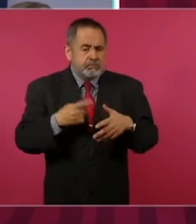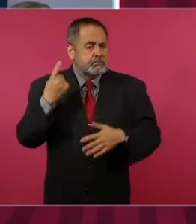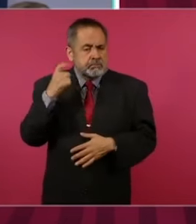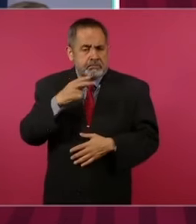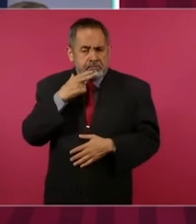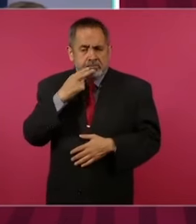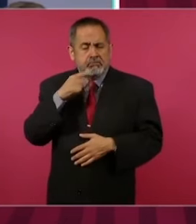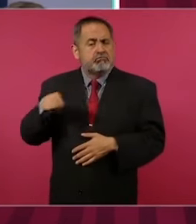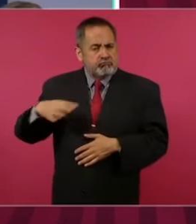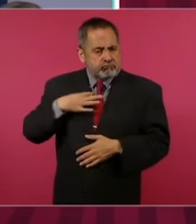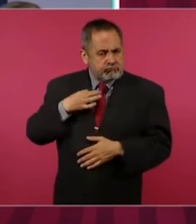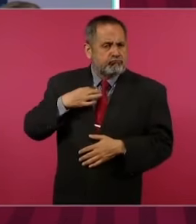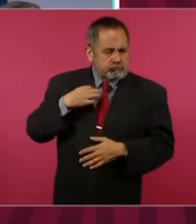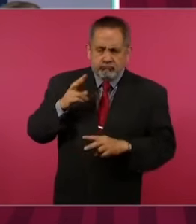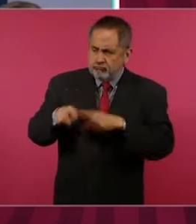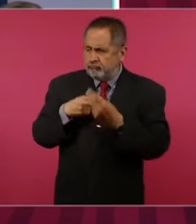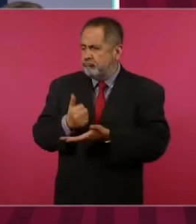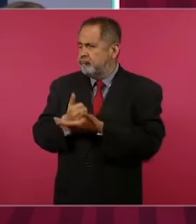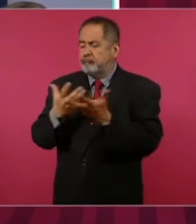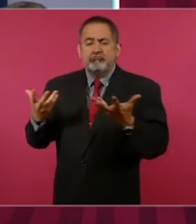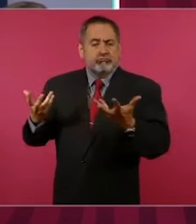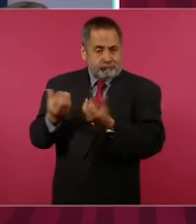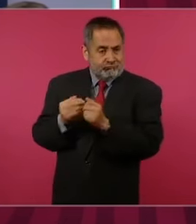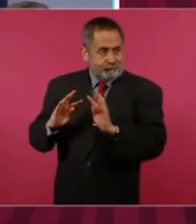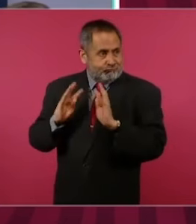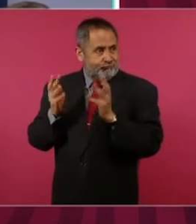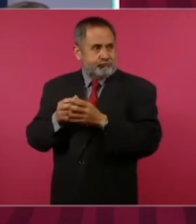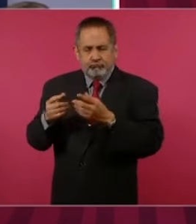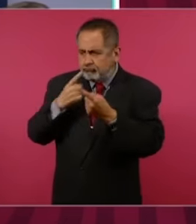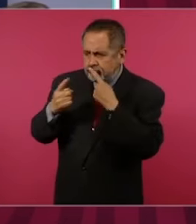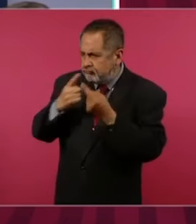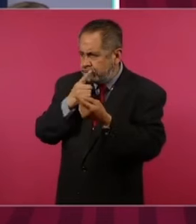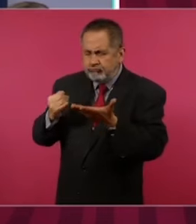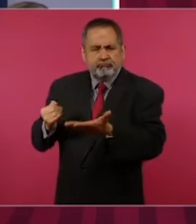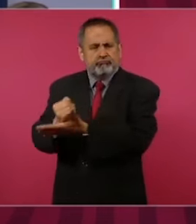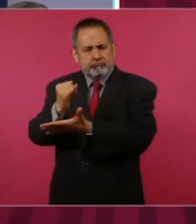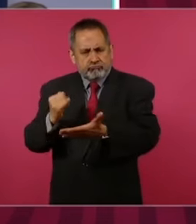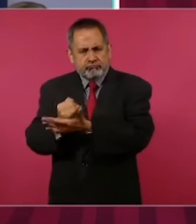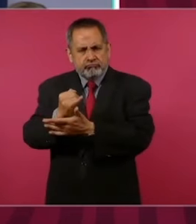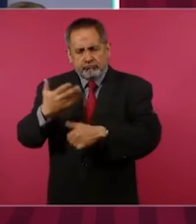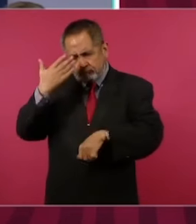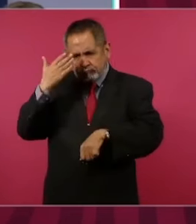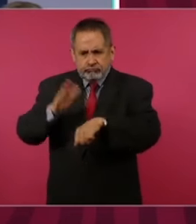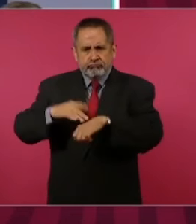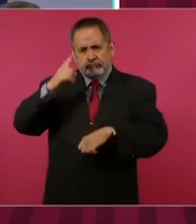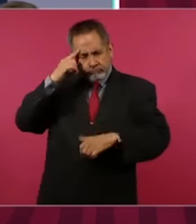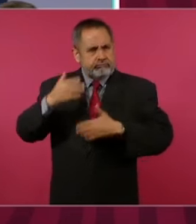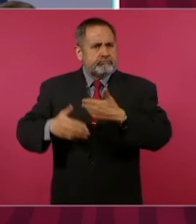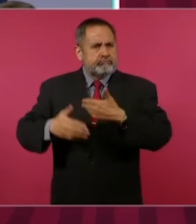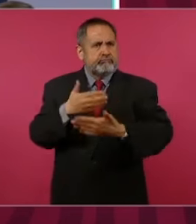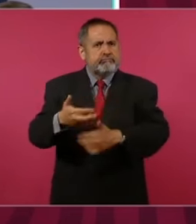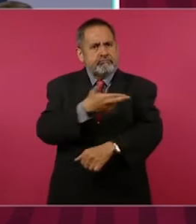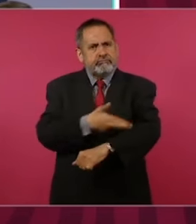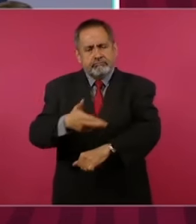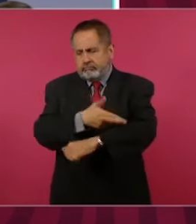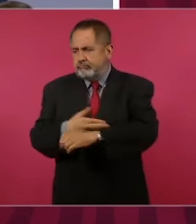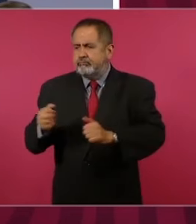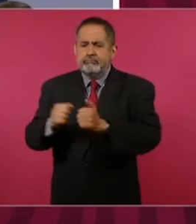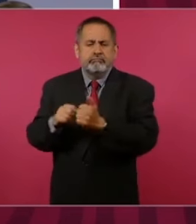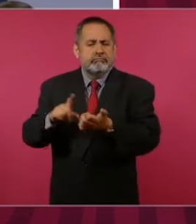de los ciudadanos en la toma de decisiones, la administración y supervisión de los servicios de